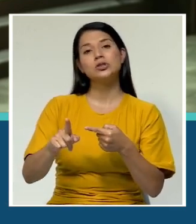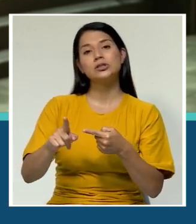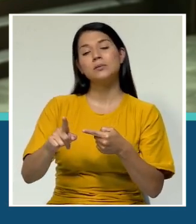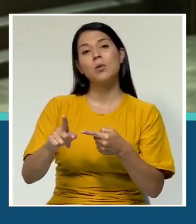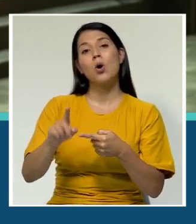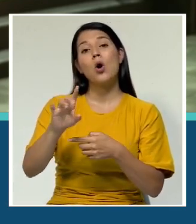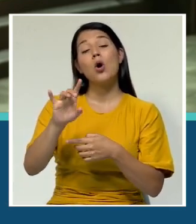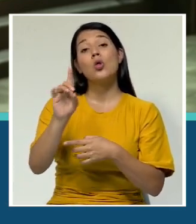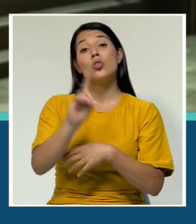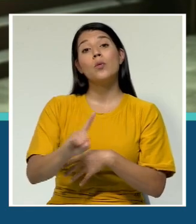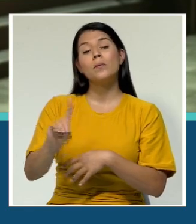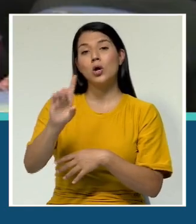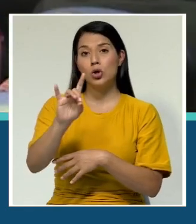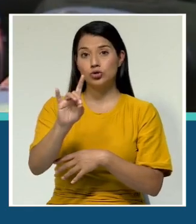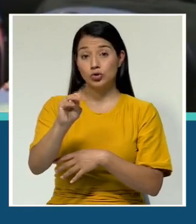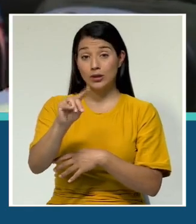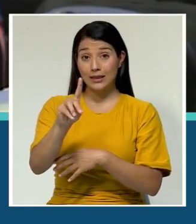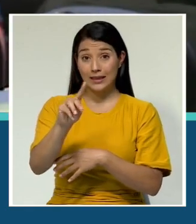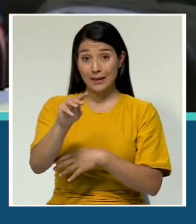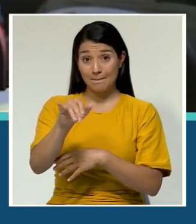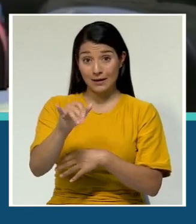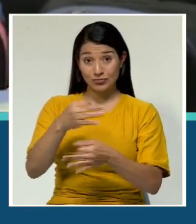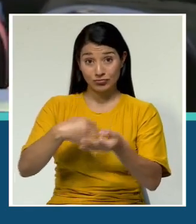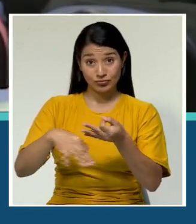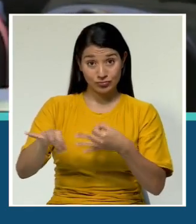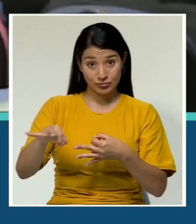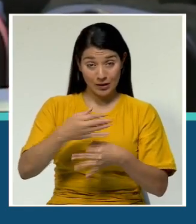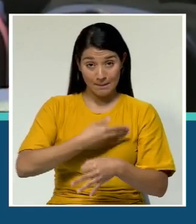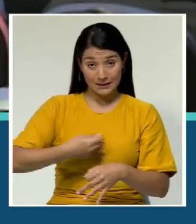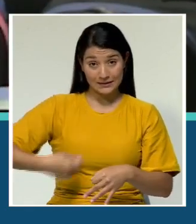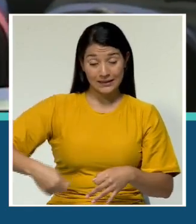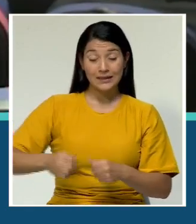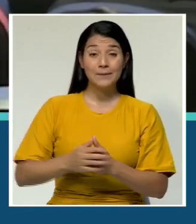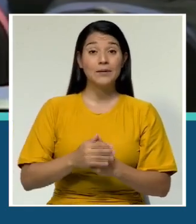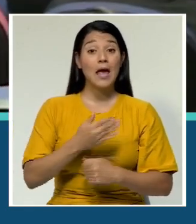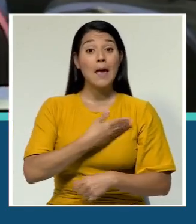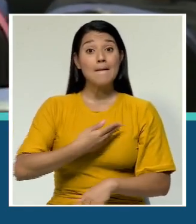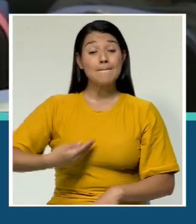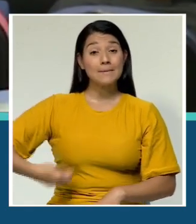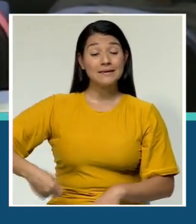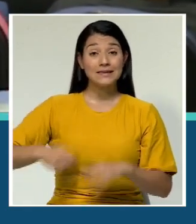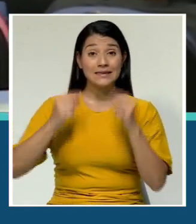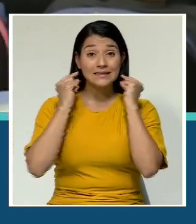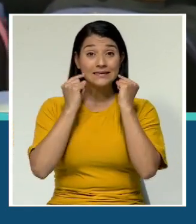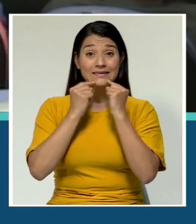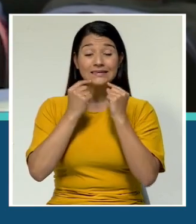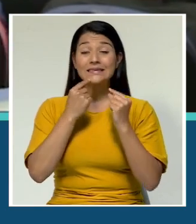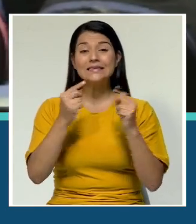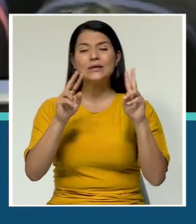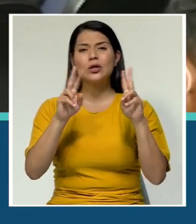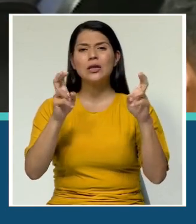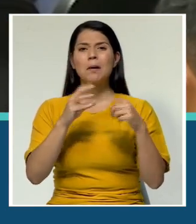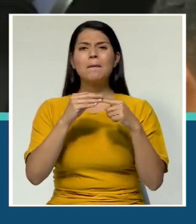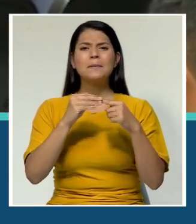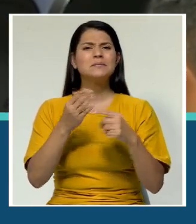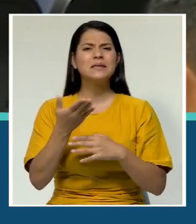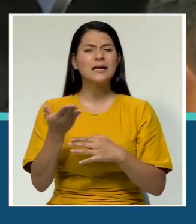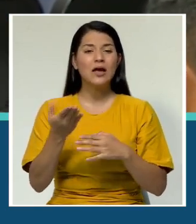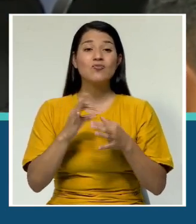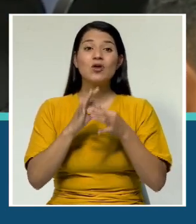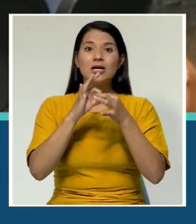su gabinete ya designado, previo a lo que va a ser el traspaso de poderes del próximo domingo 8 de